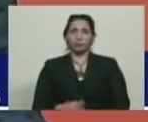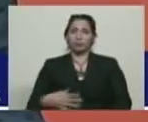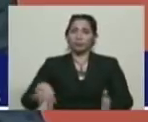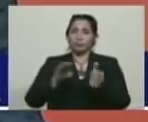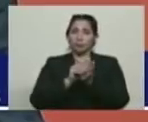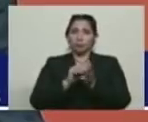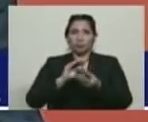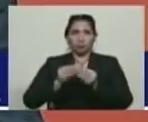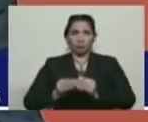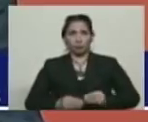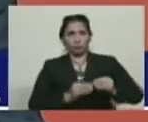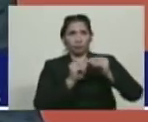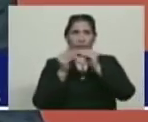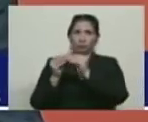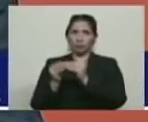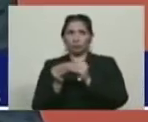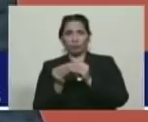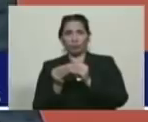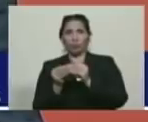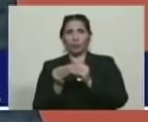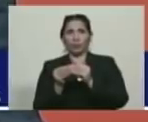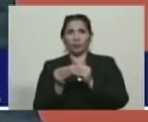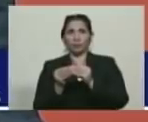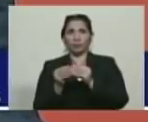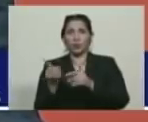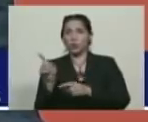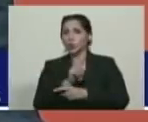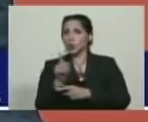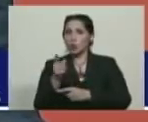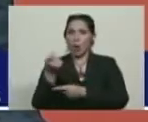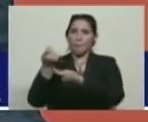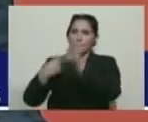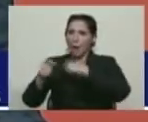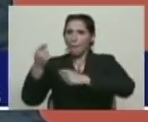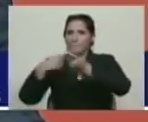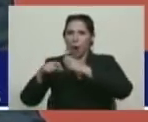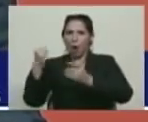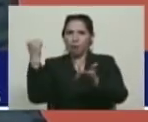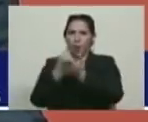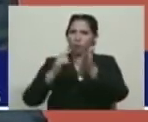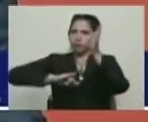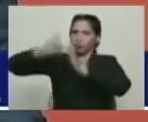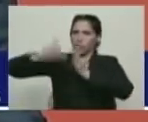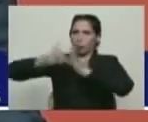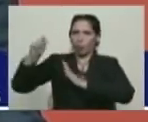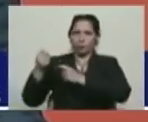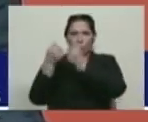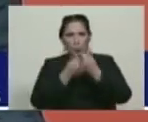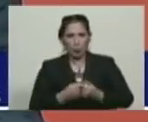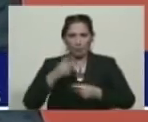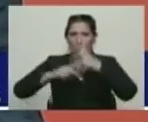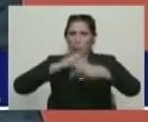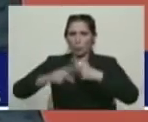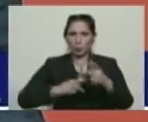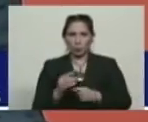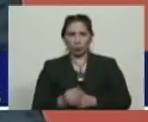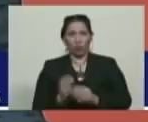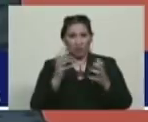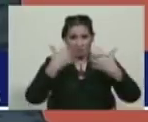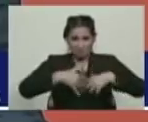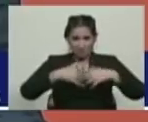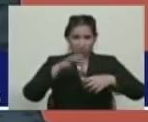de prestadores de servicio y no de revendedores de los productos es decir los mataderos